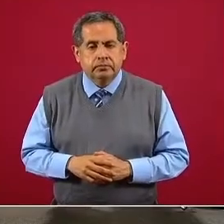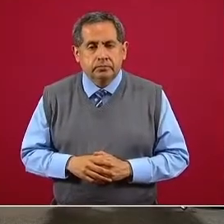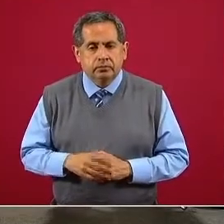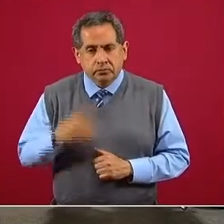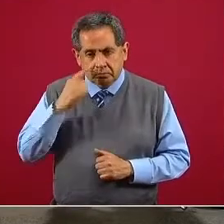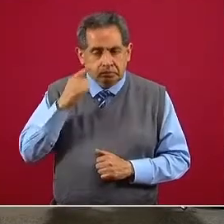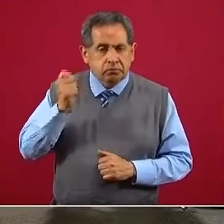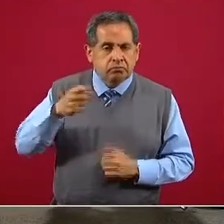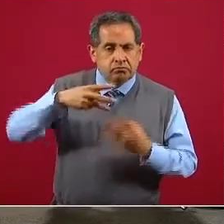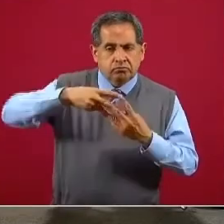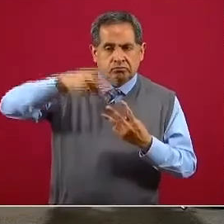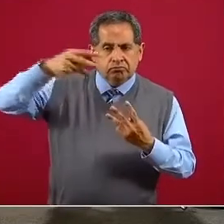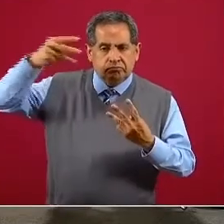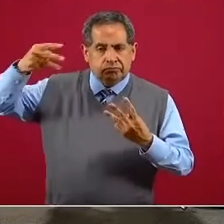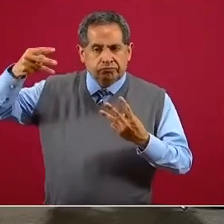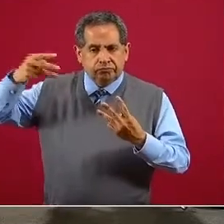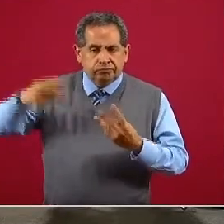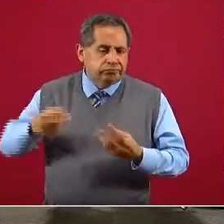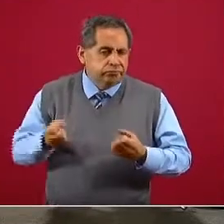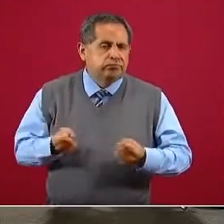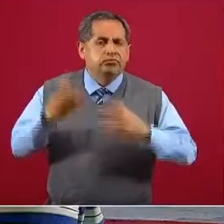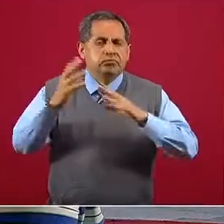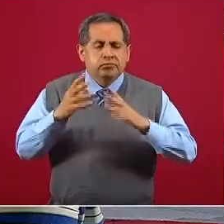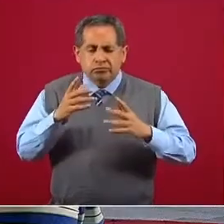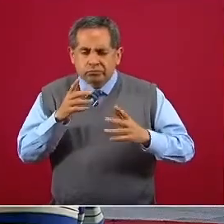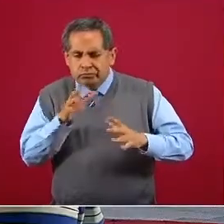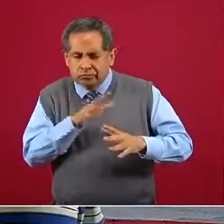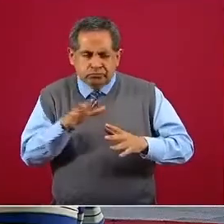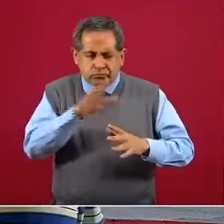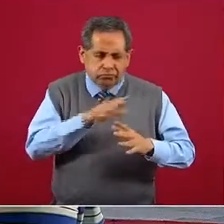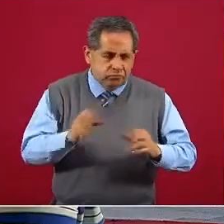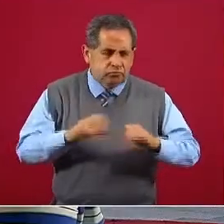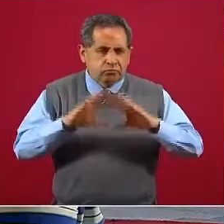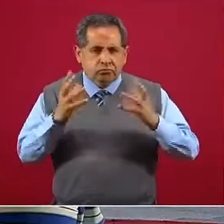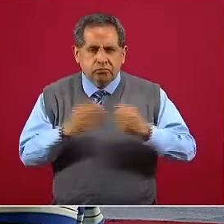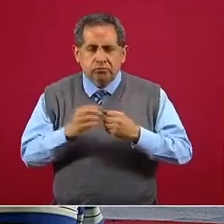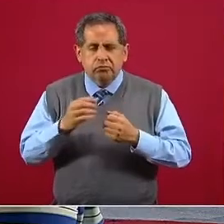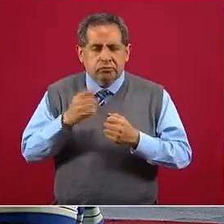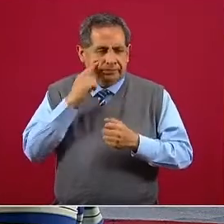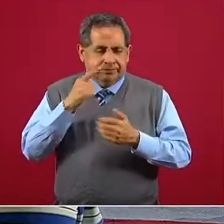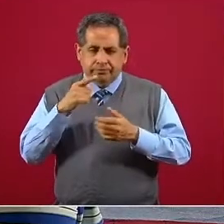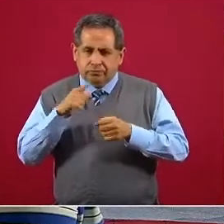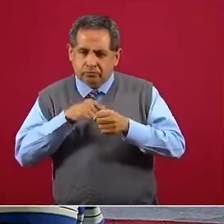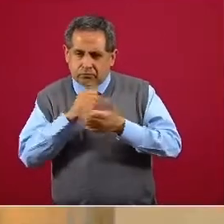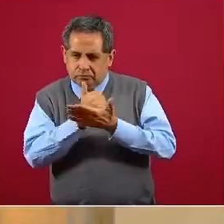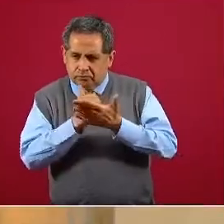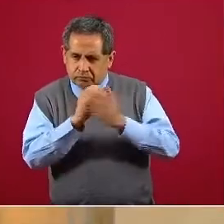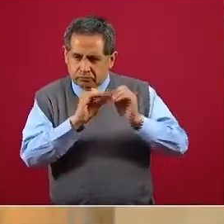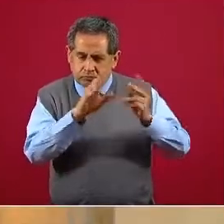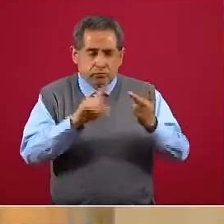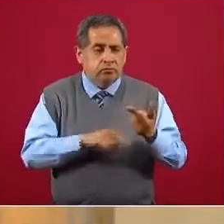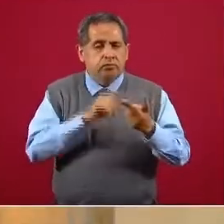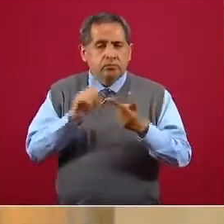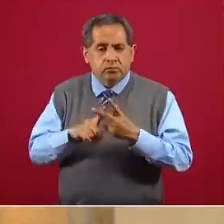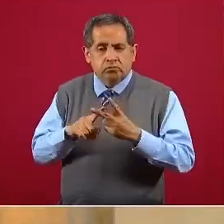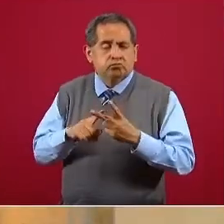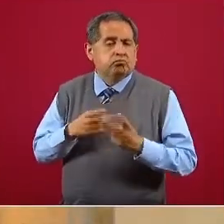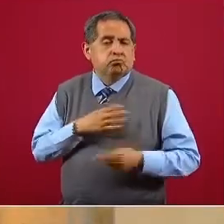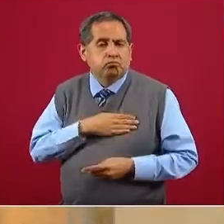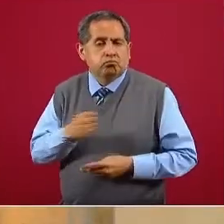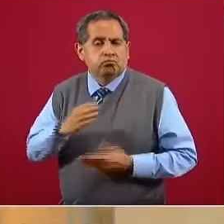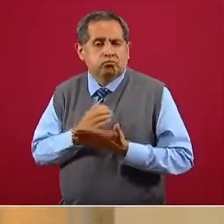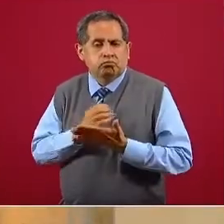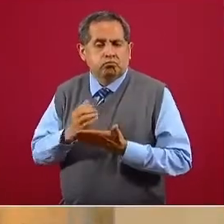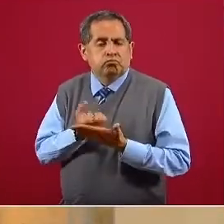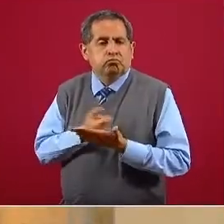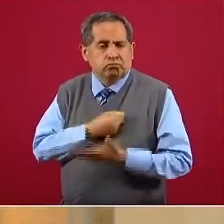precisamente la representación de los casos estimados en color azul claro, las personas recuperadas en la